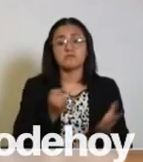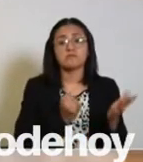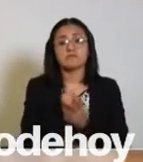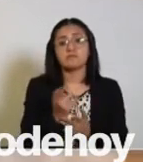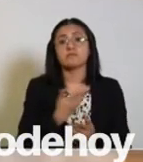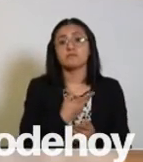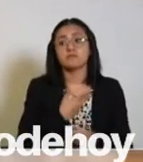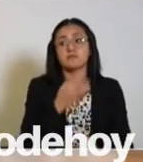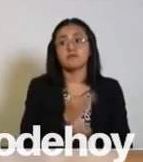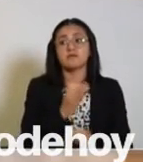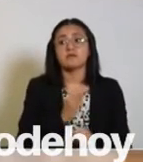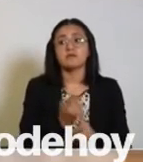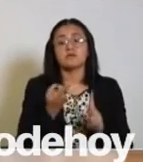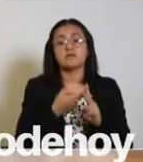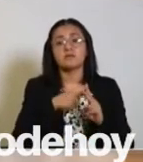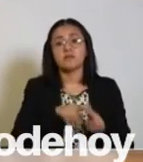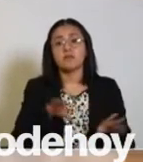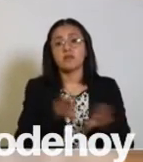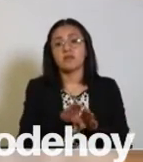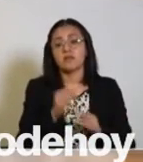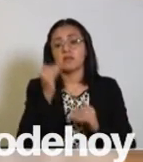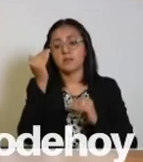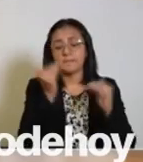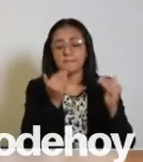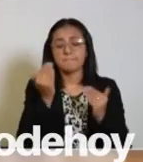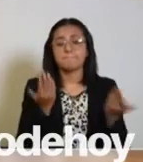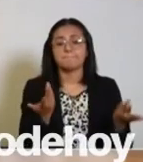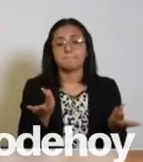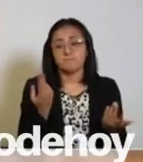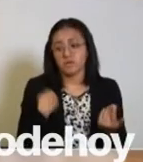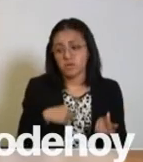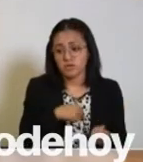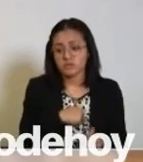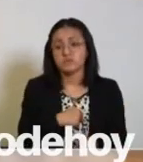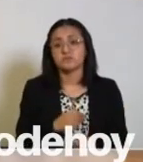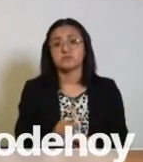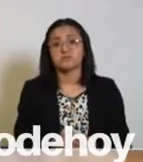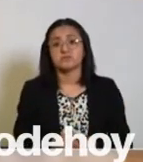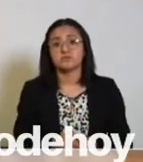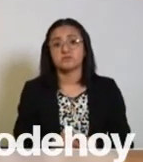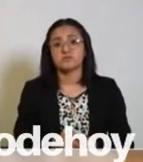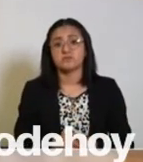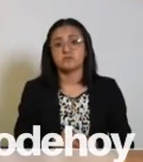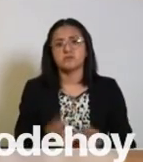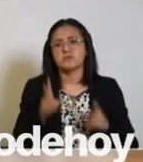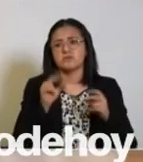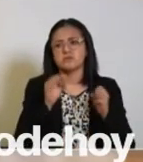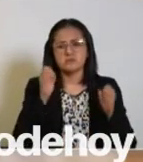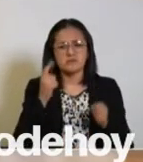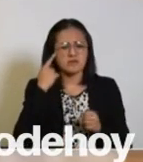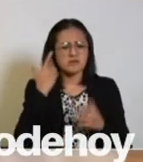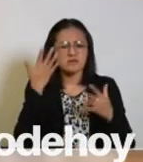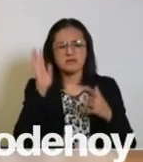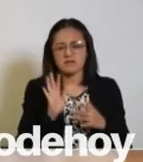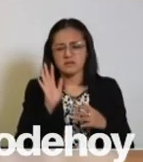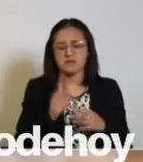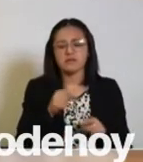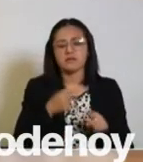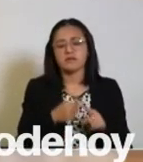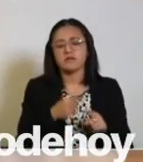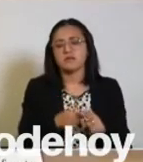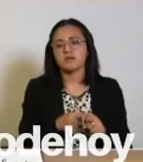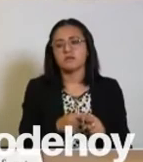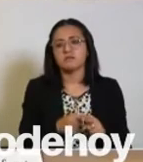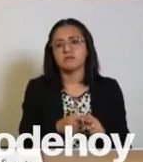que hemos tomado las vamos a partir de las mediciones de nosotros no estamos esperando que nos califiquen